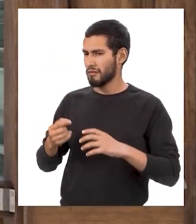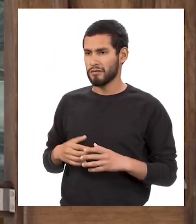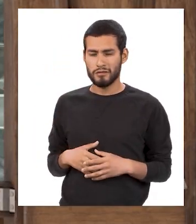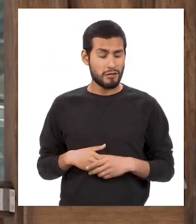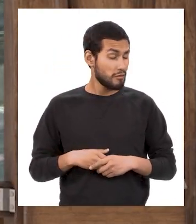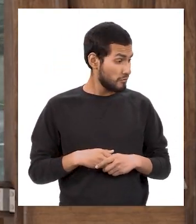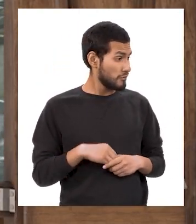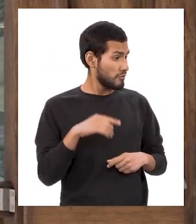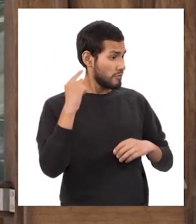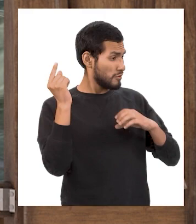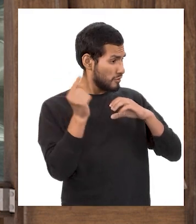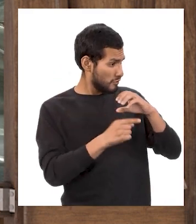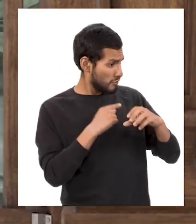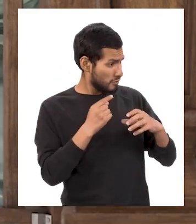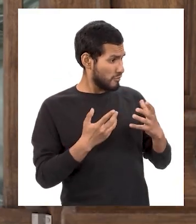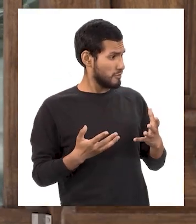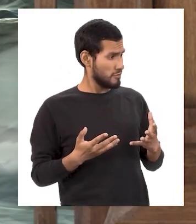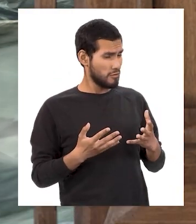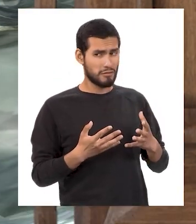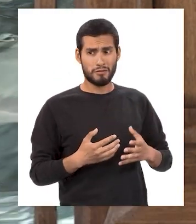mundo. ¿La vuelta al mundo?